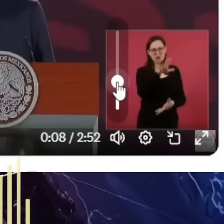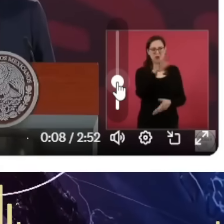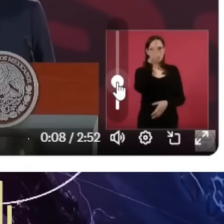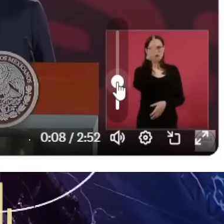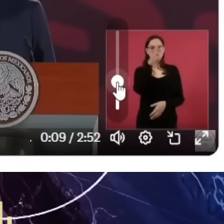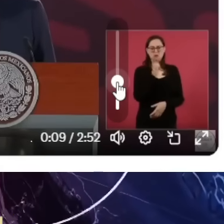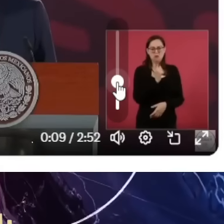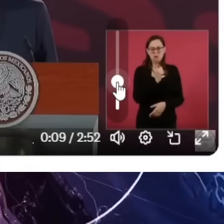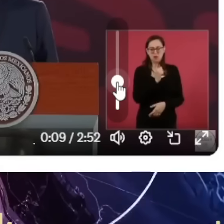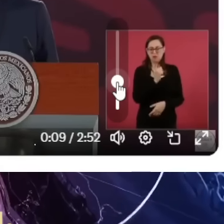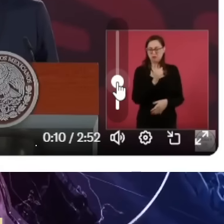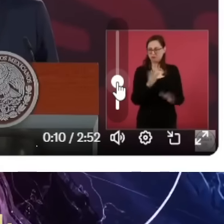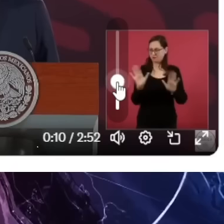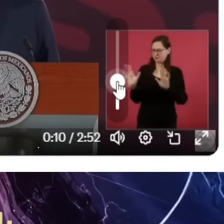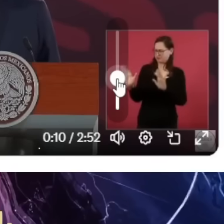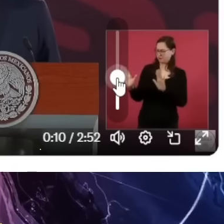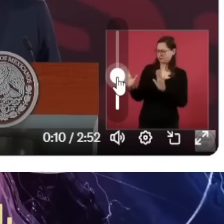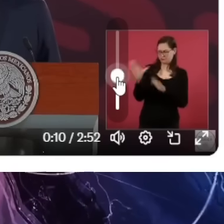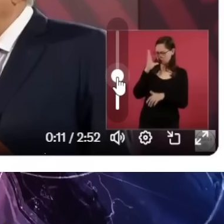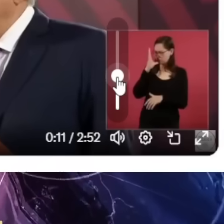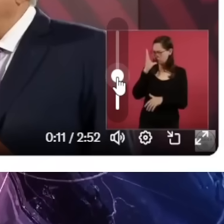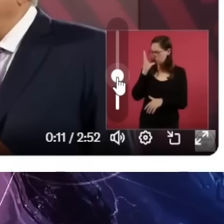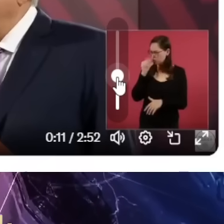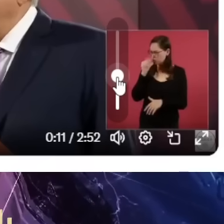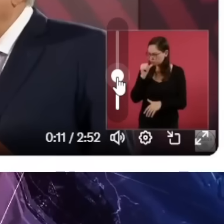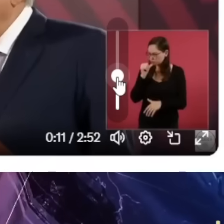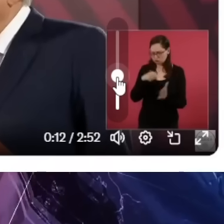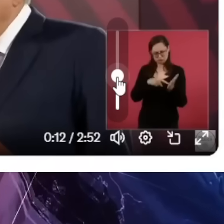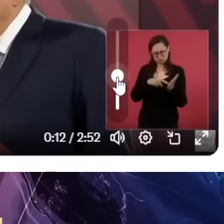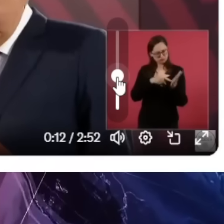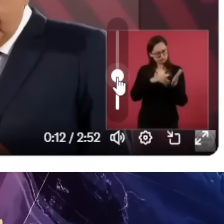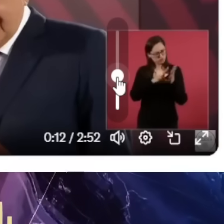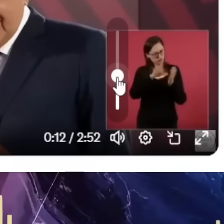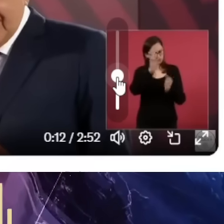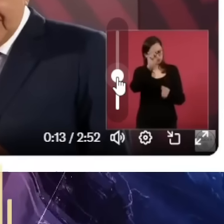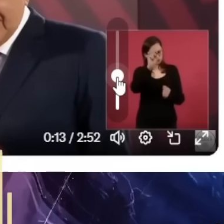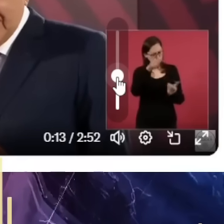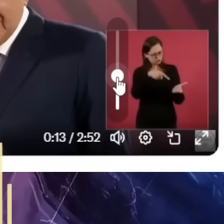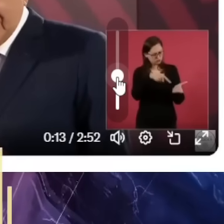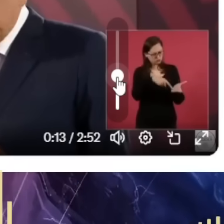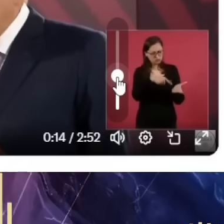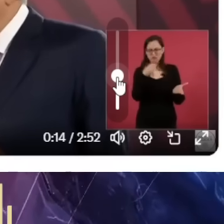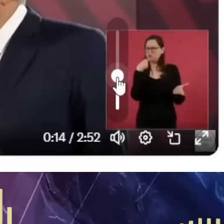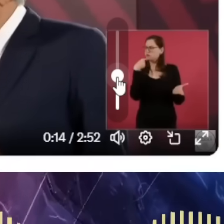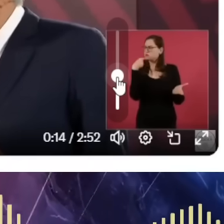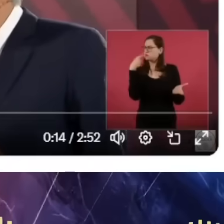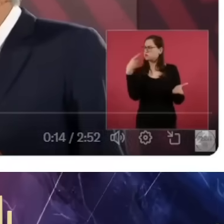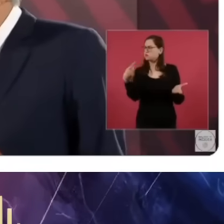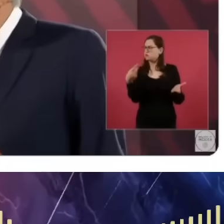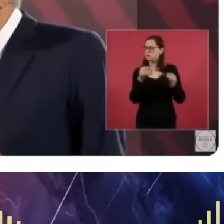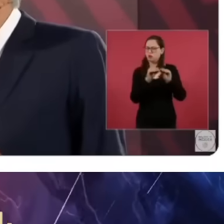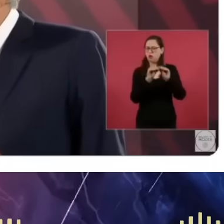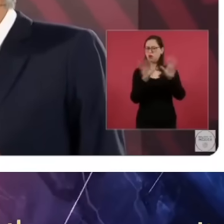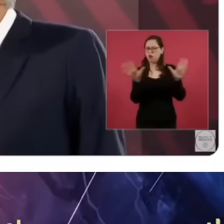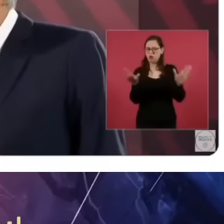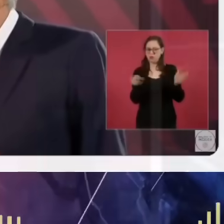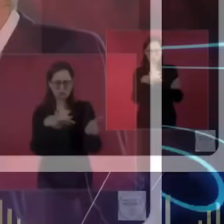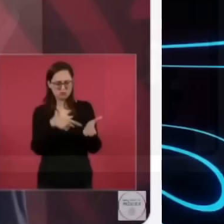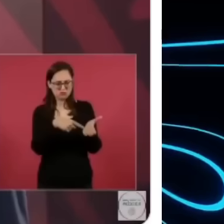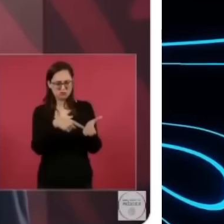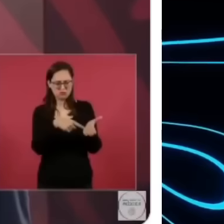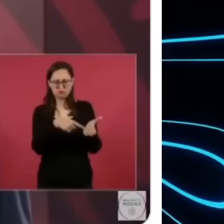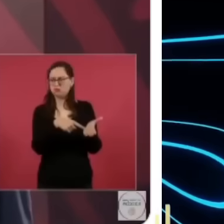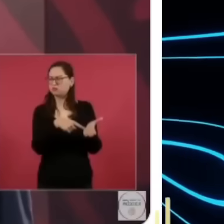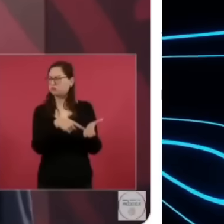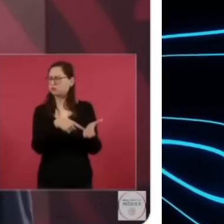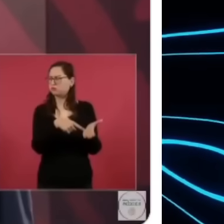clara no es este que un poder lo